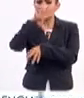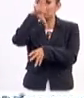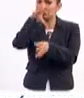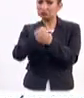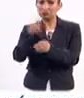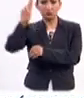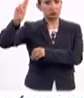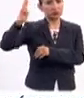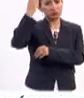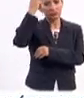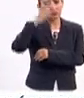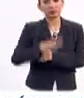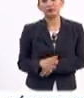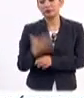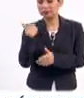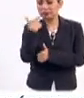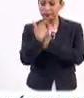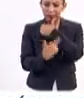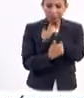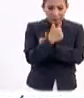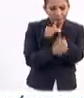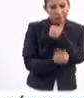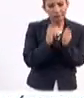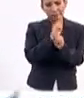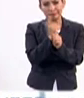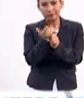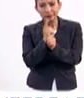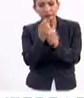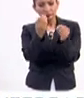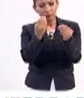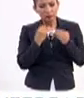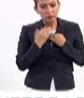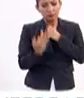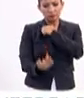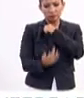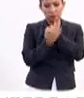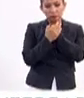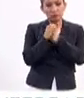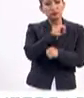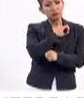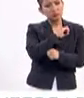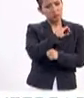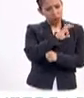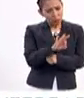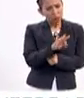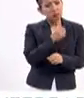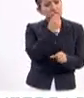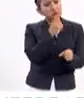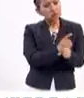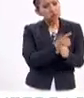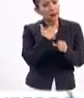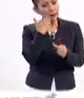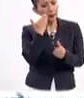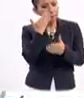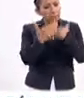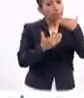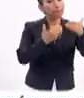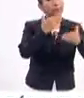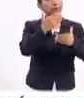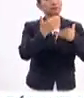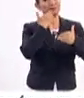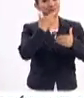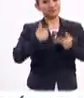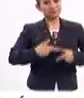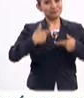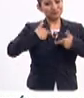educación superior, a una carrera, que nos dé las herramientas y la oportunidad de desarrollarnos